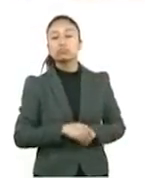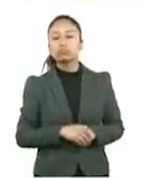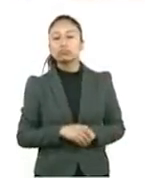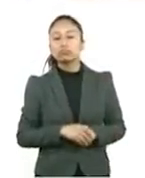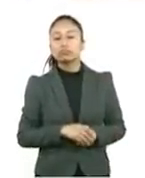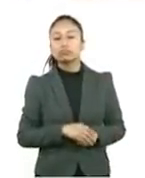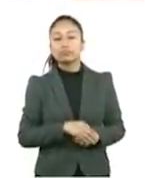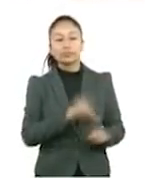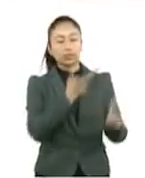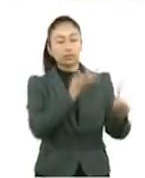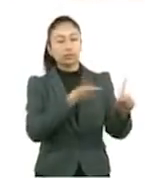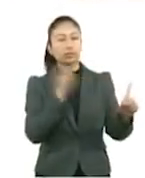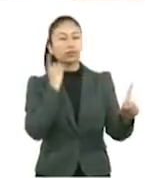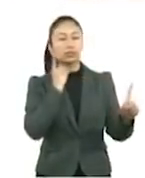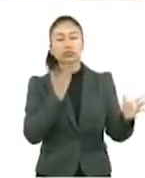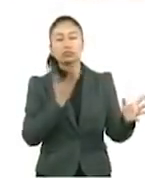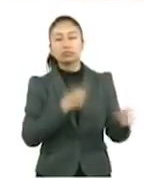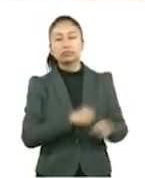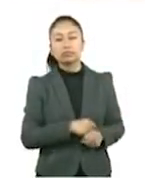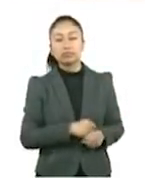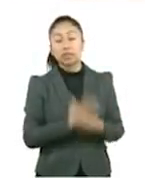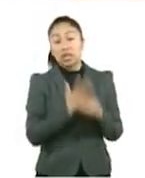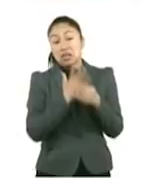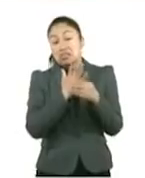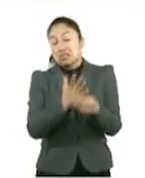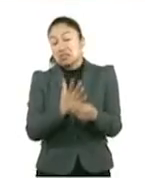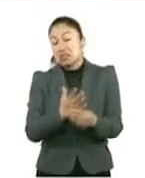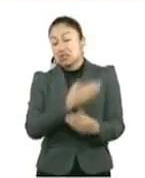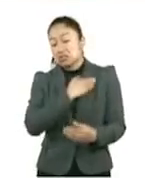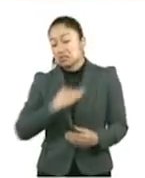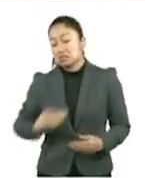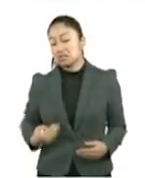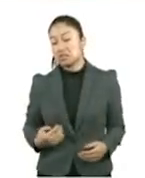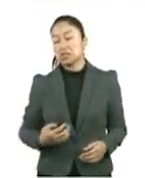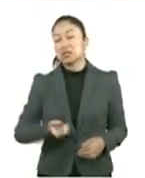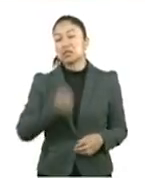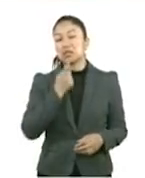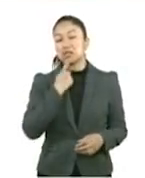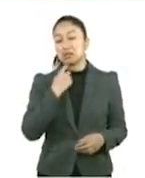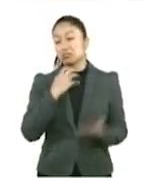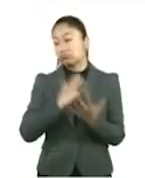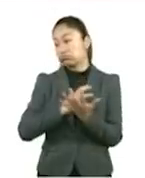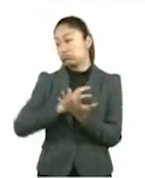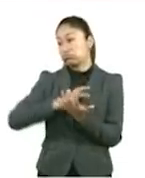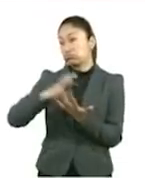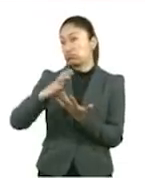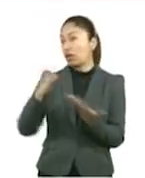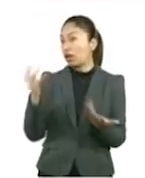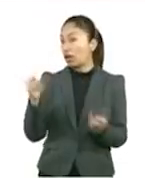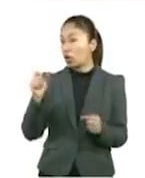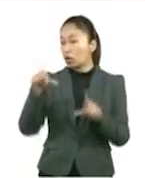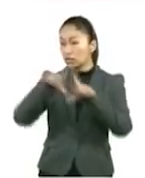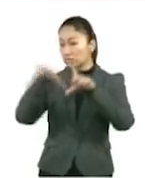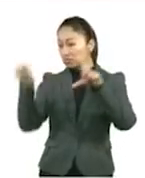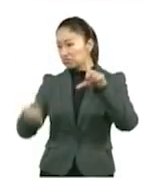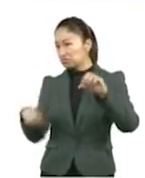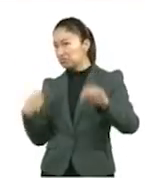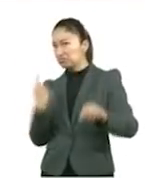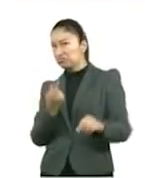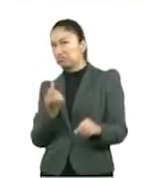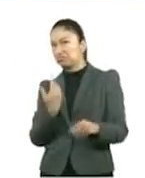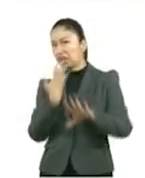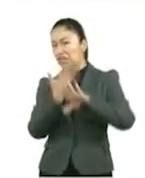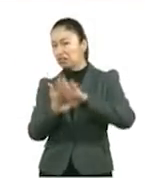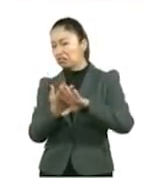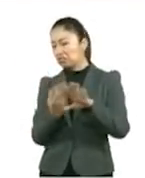Dicen que López Obrador es exagerado cuando habla de traición a la patria. Pero no, porque los